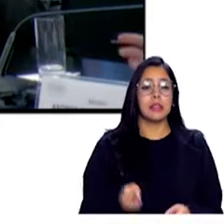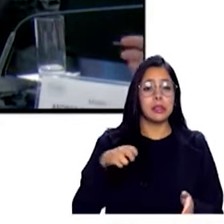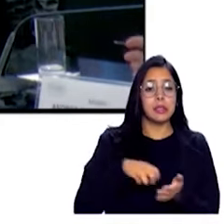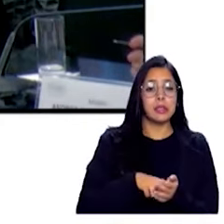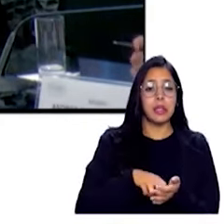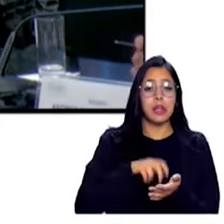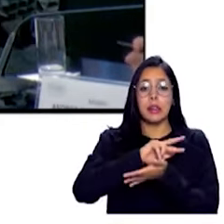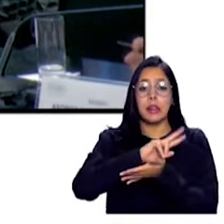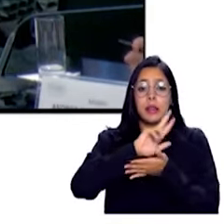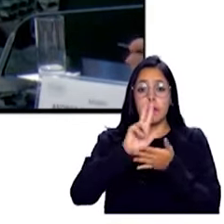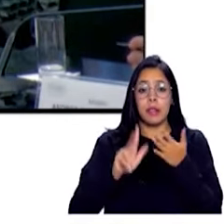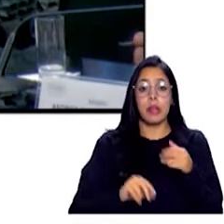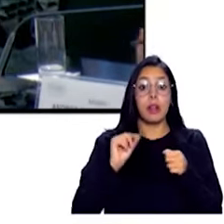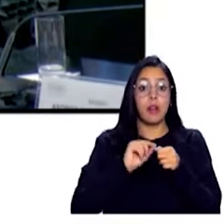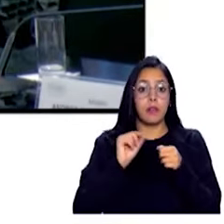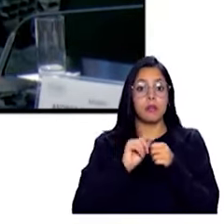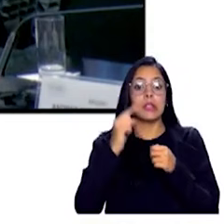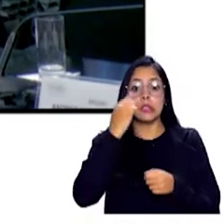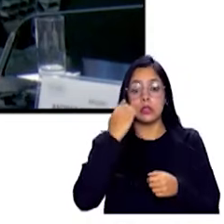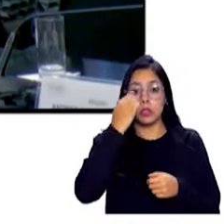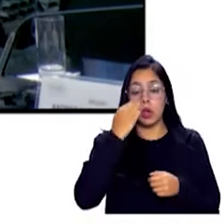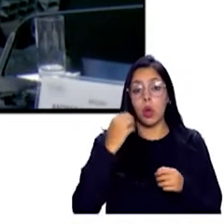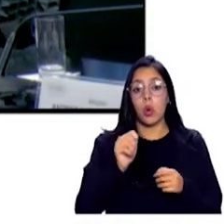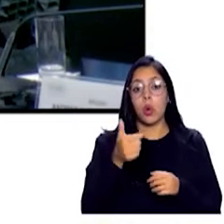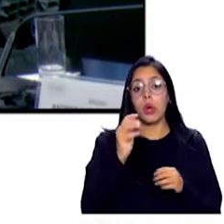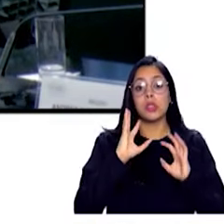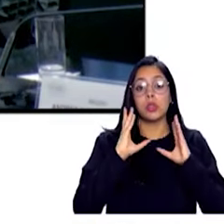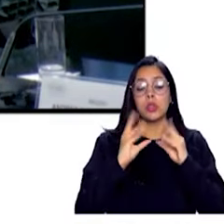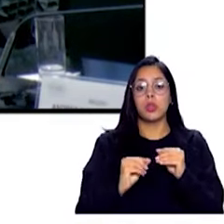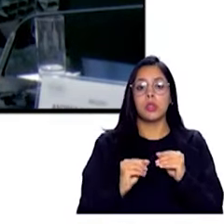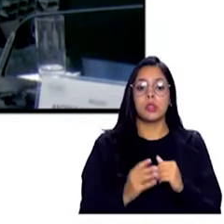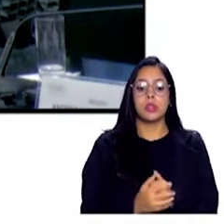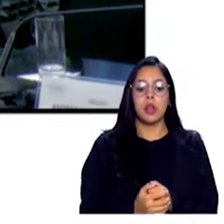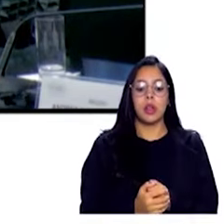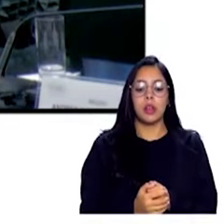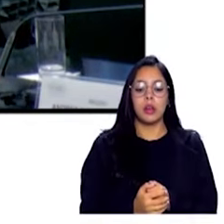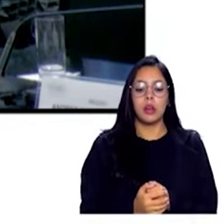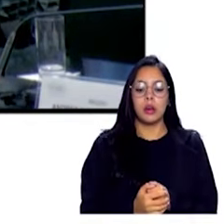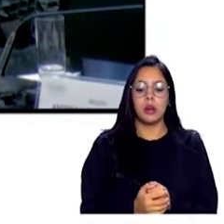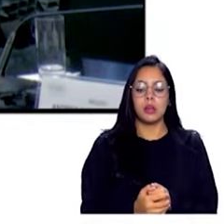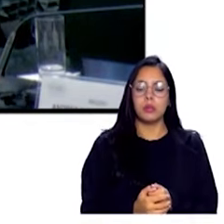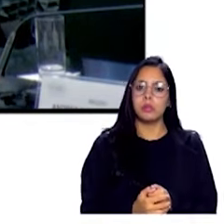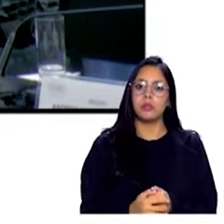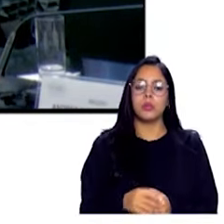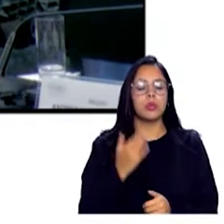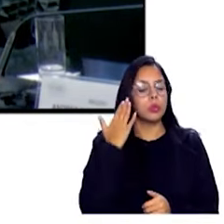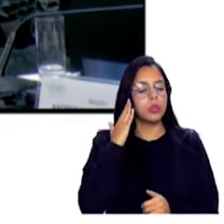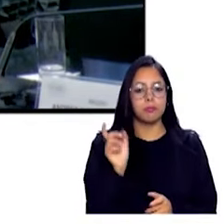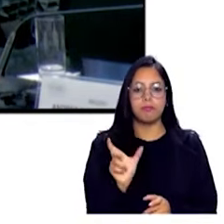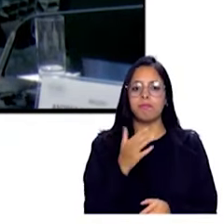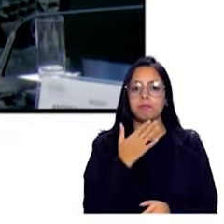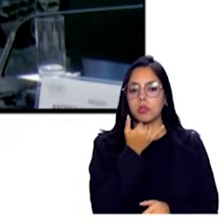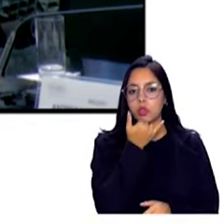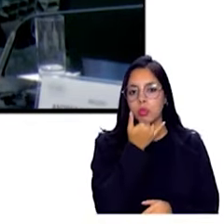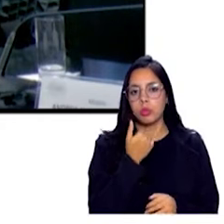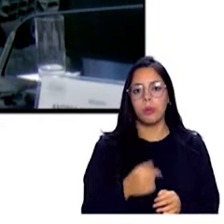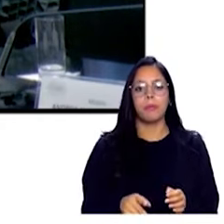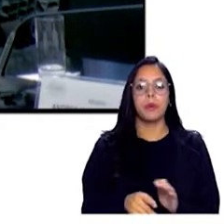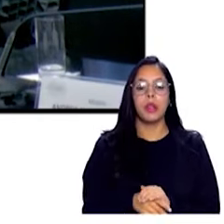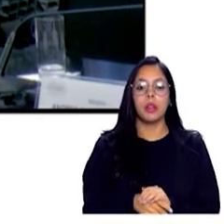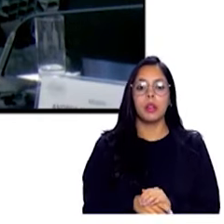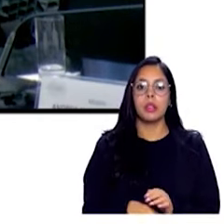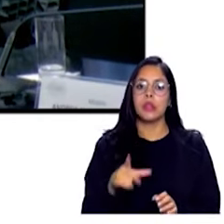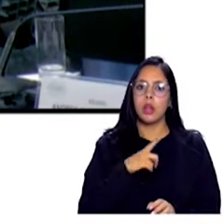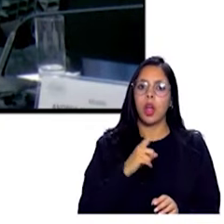Así un Punto de vista macro estadístico pues parece que el sistema funciona Y que el número de asuntos que tribunal